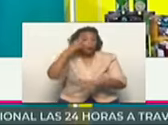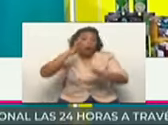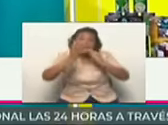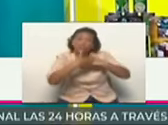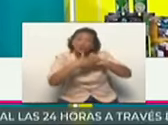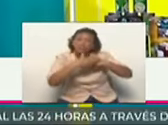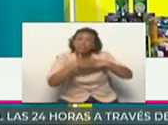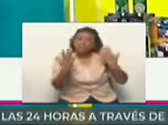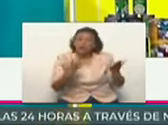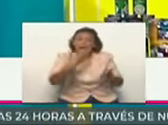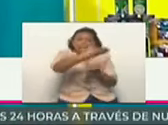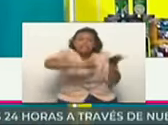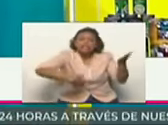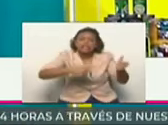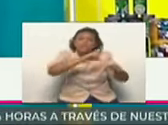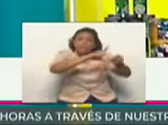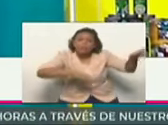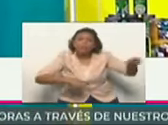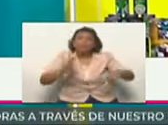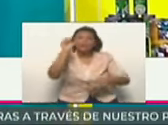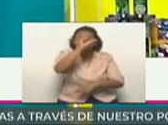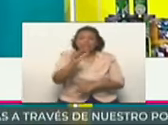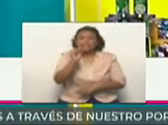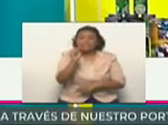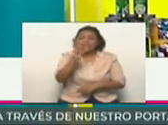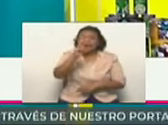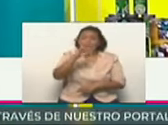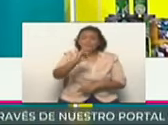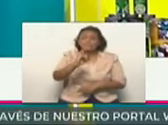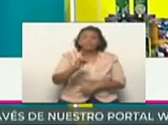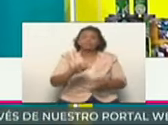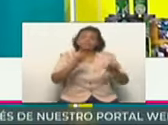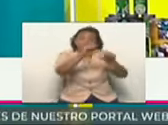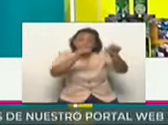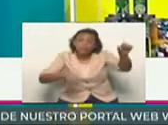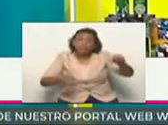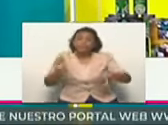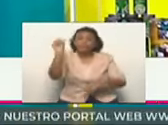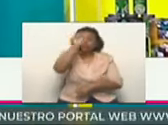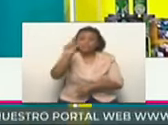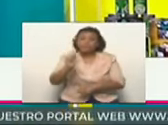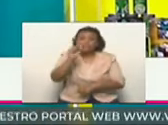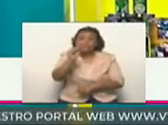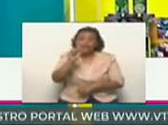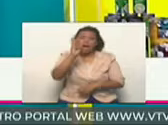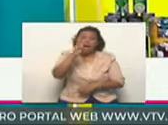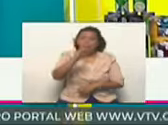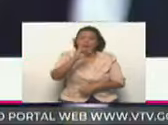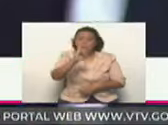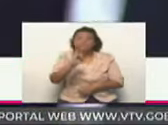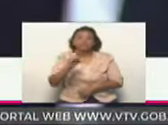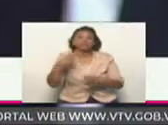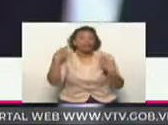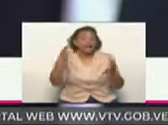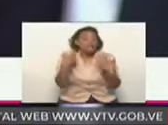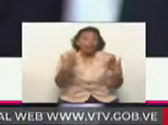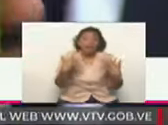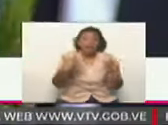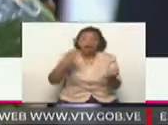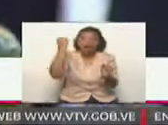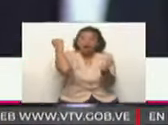quién entrega ese certificado? El SAPI, presidente. El SAPI. Bueno, el SAPI. Acelérate, SAPI. Mira, aquí